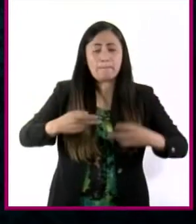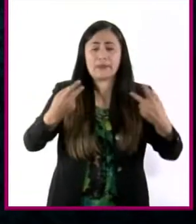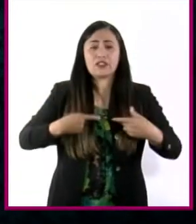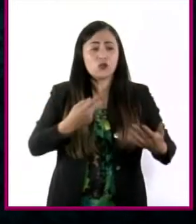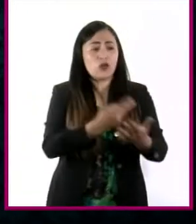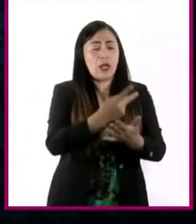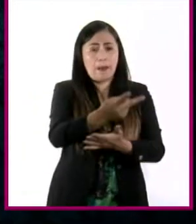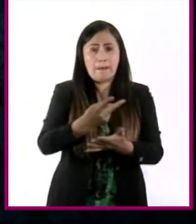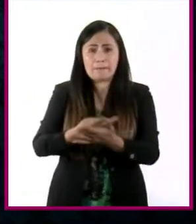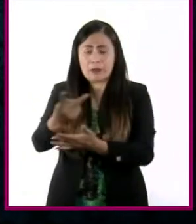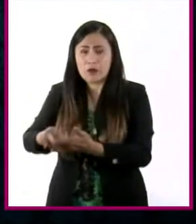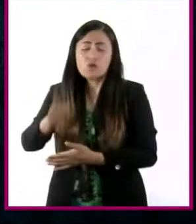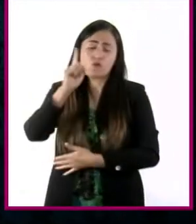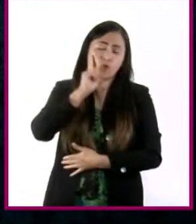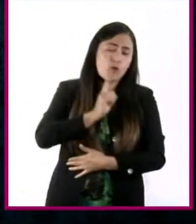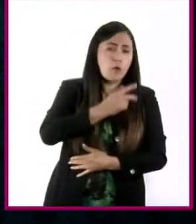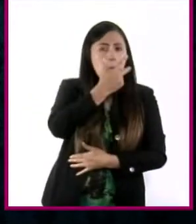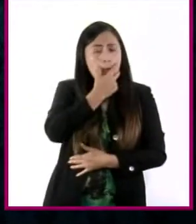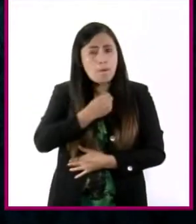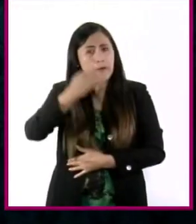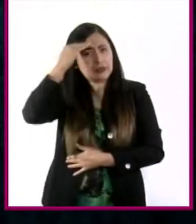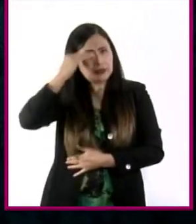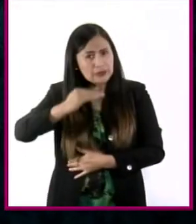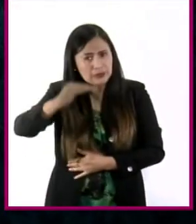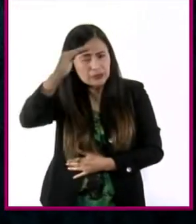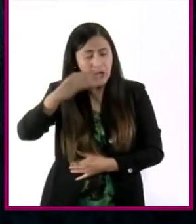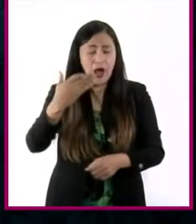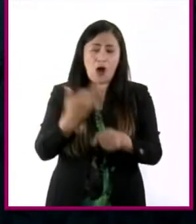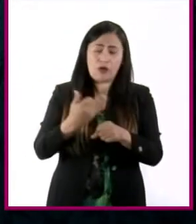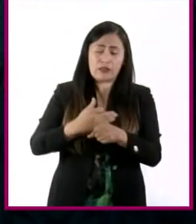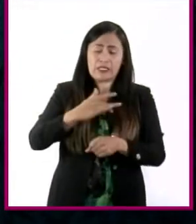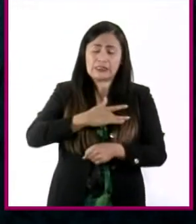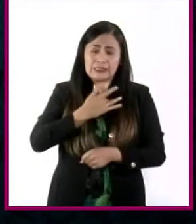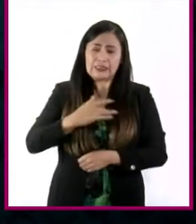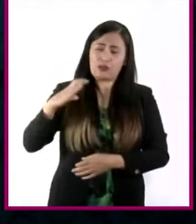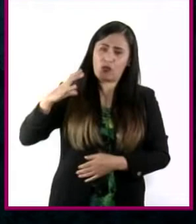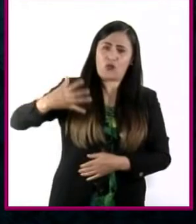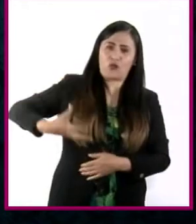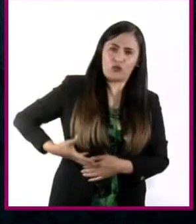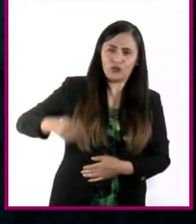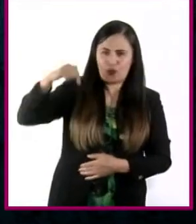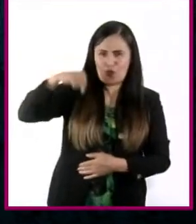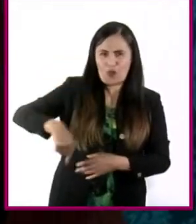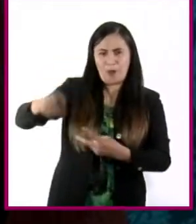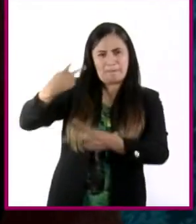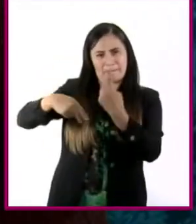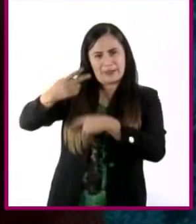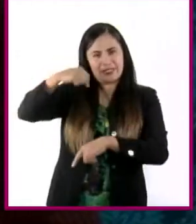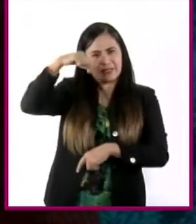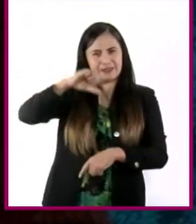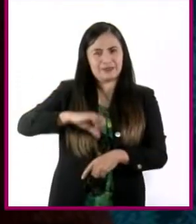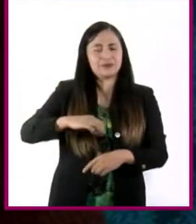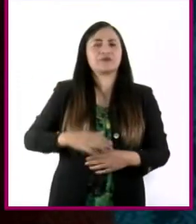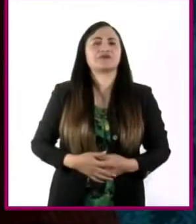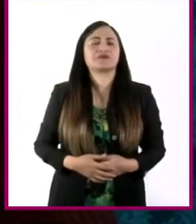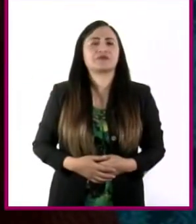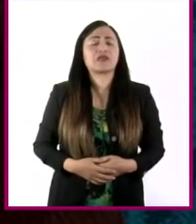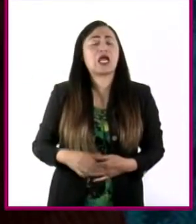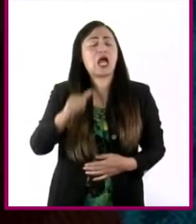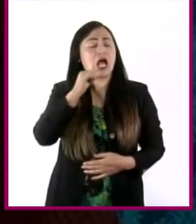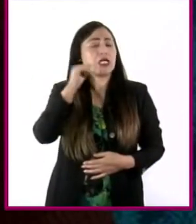premiados, señoras y señores, es un gran honor estar aquí ante ustedes esta noche. Anoche me quedé en